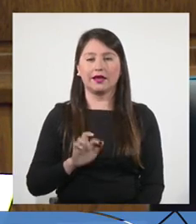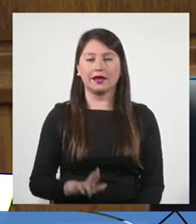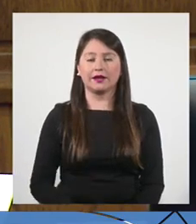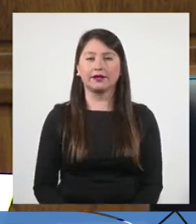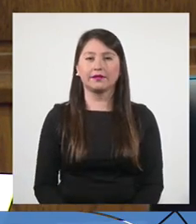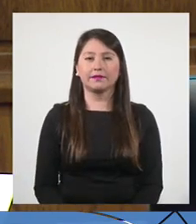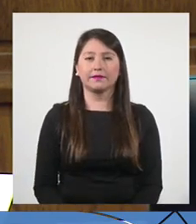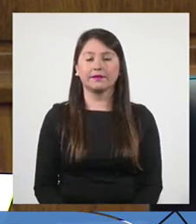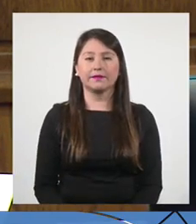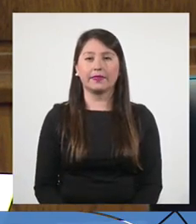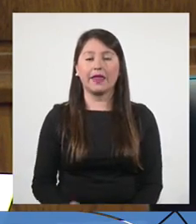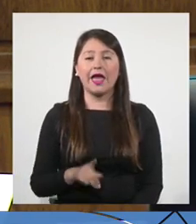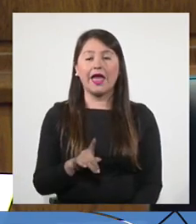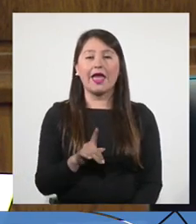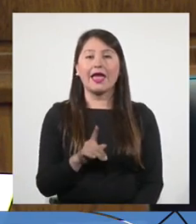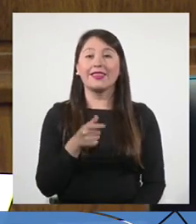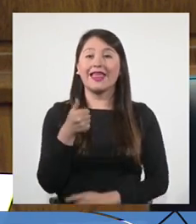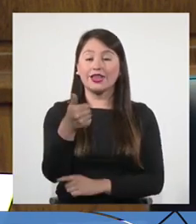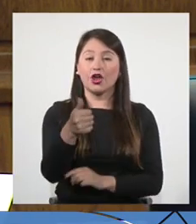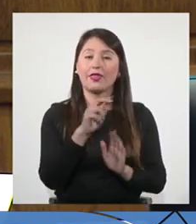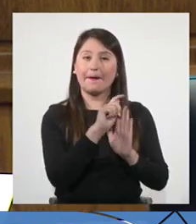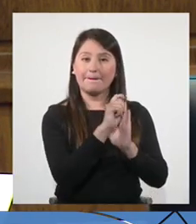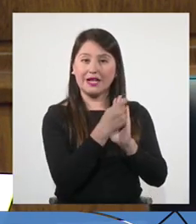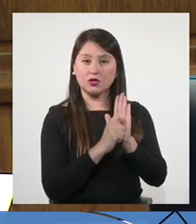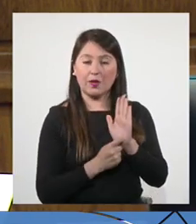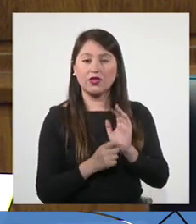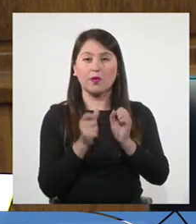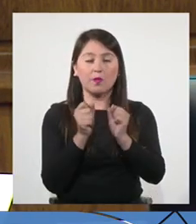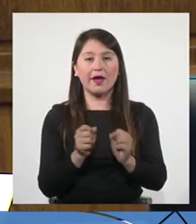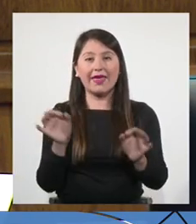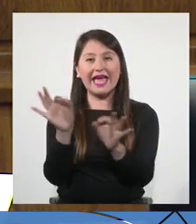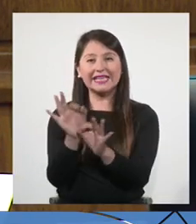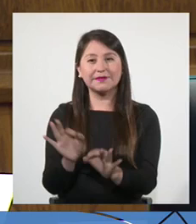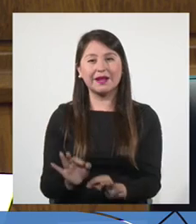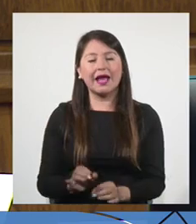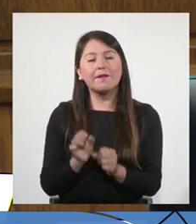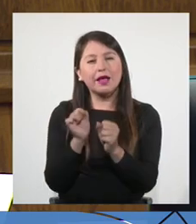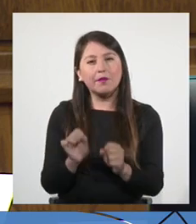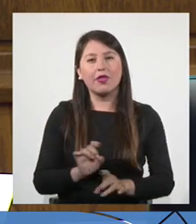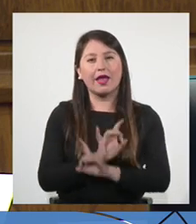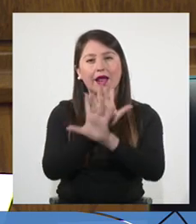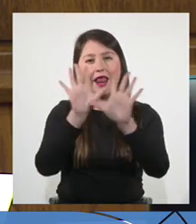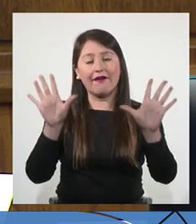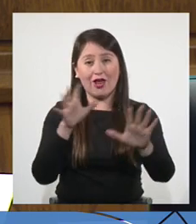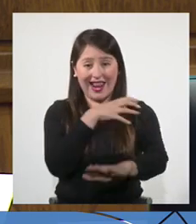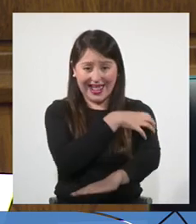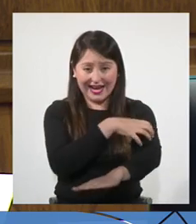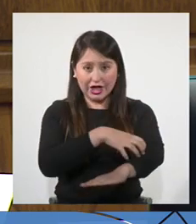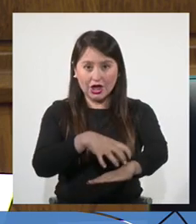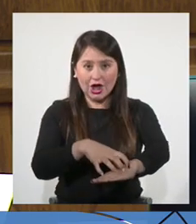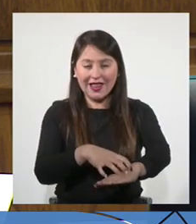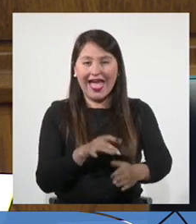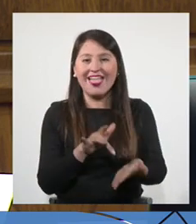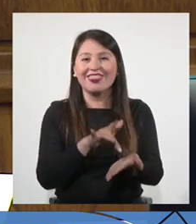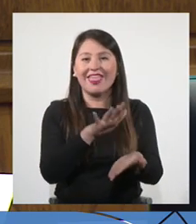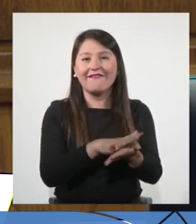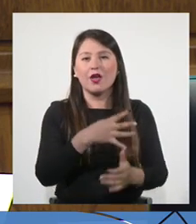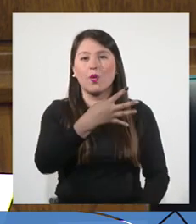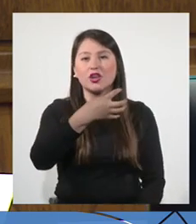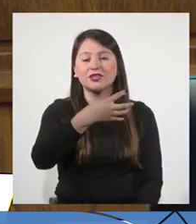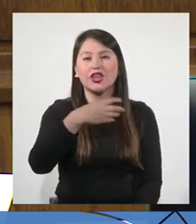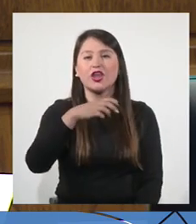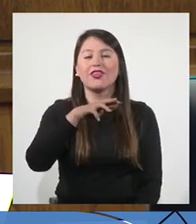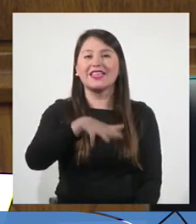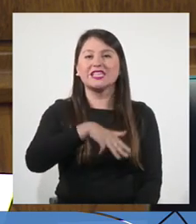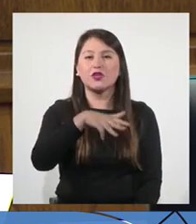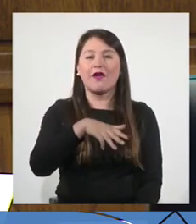Intermedio al señor director de presupuesto, que pueda explicar lo siguiente para que sea claro. A las regiones les deben 419